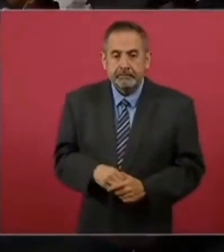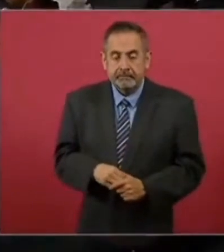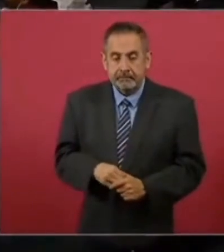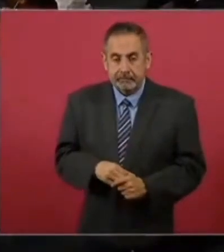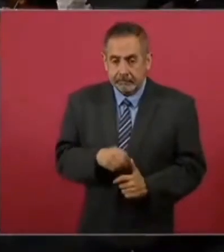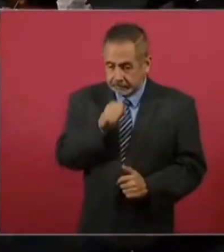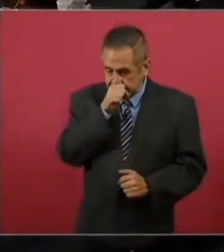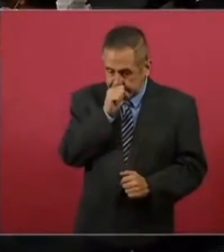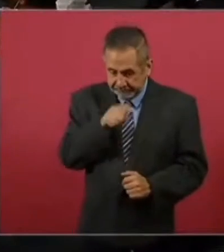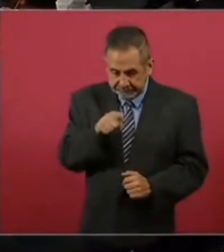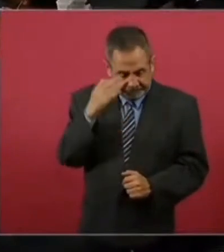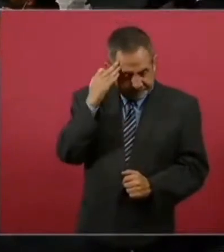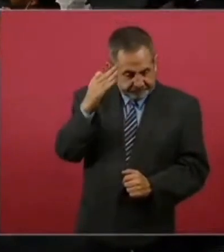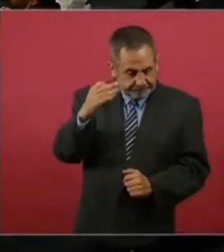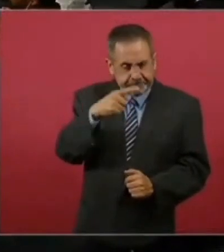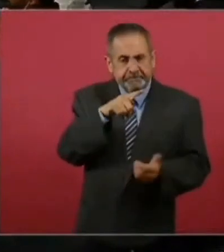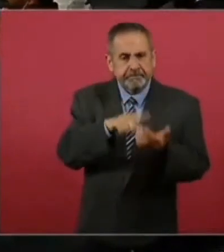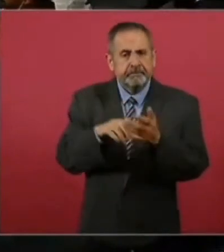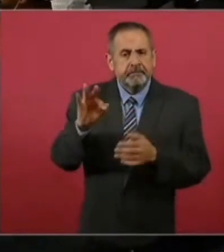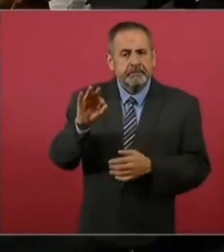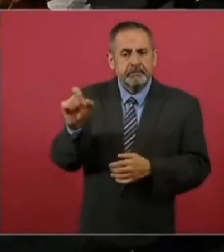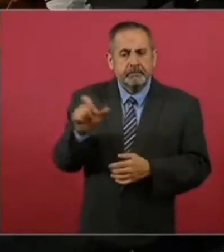en ese tiempo con Fox,